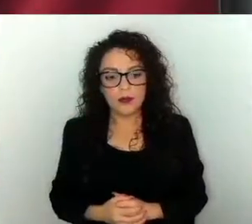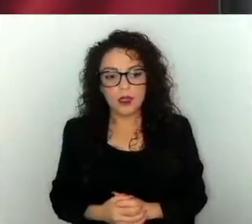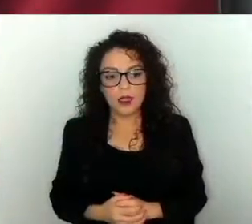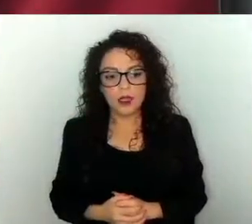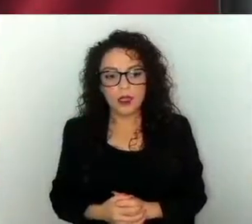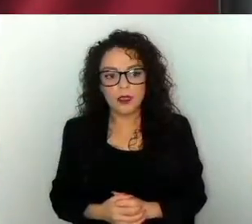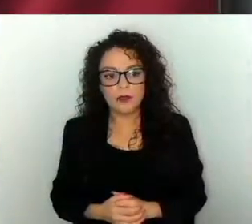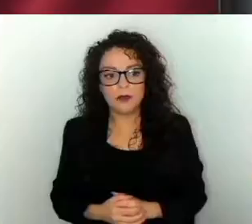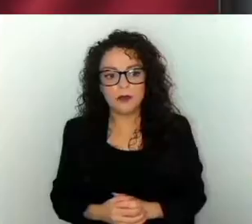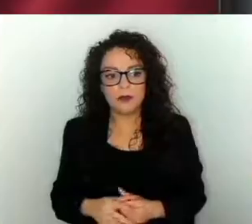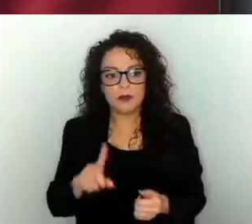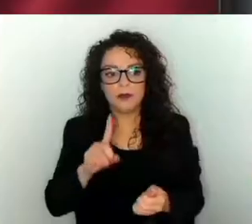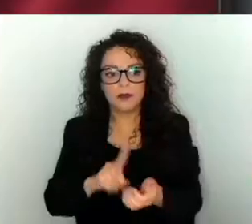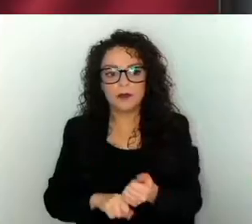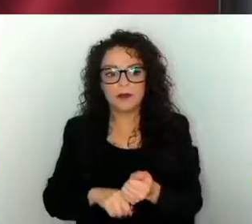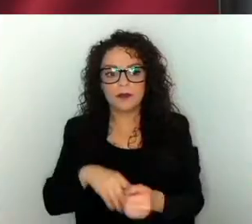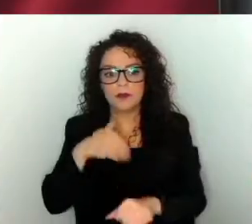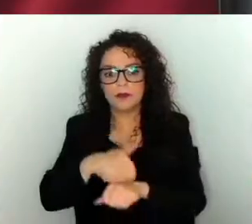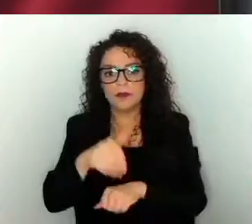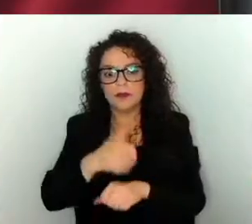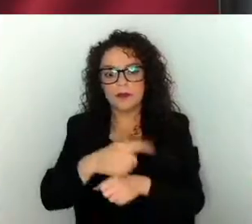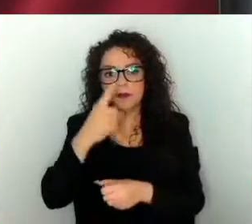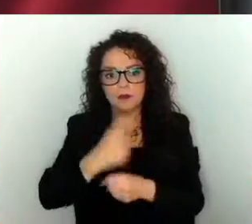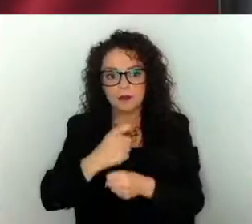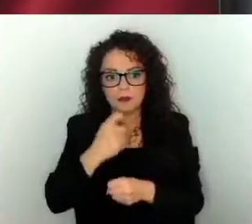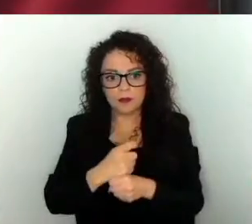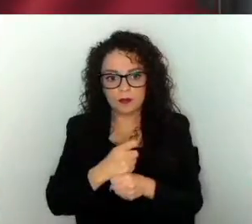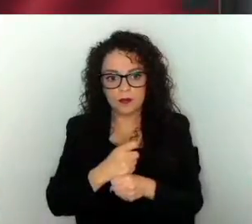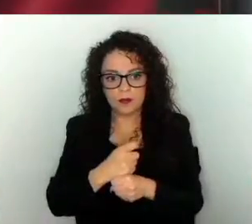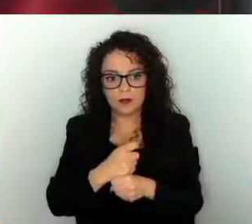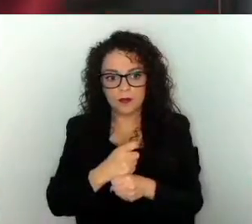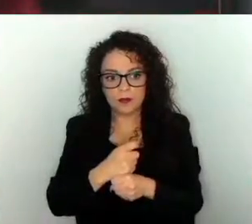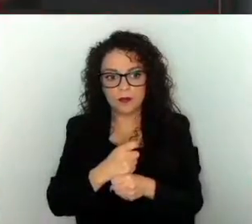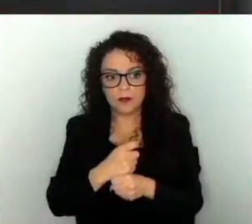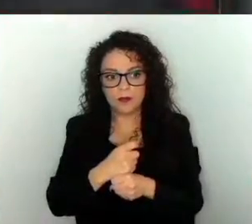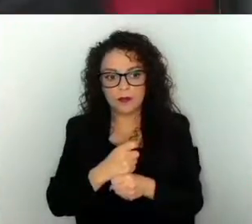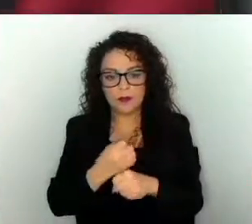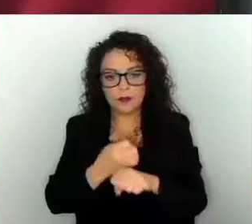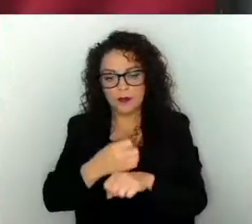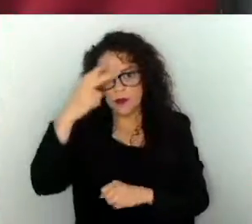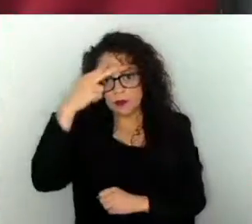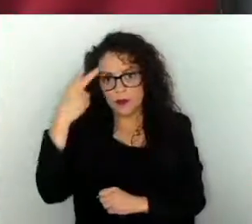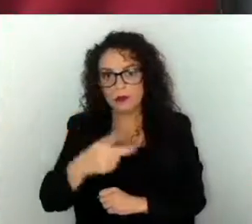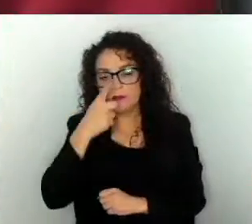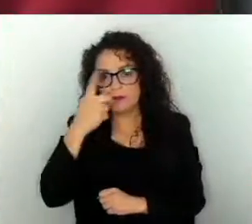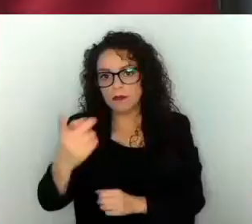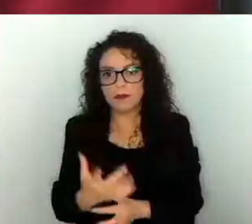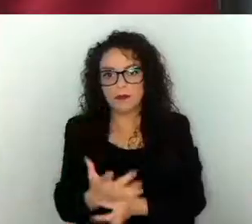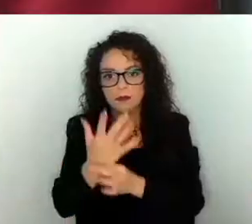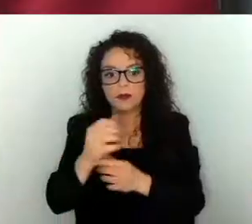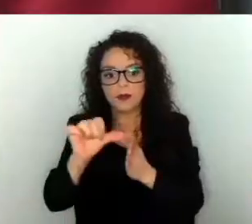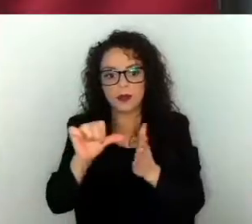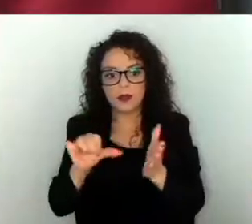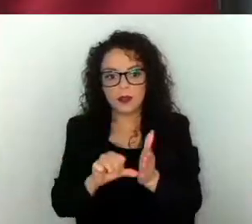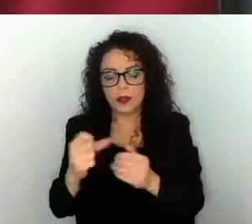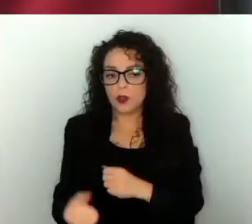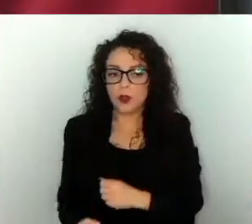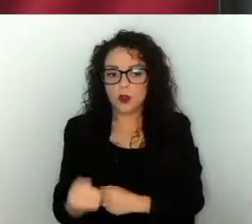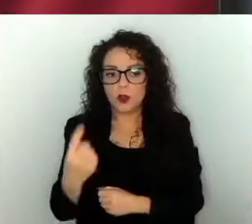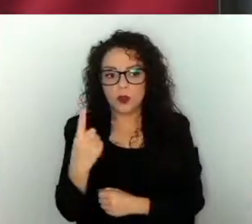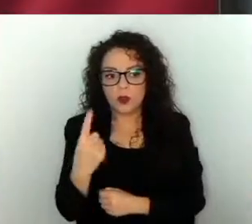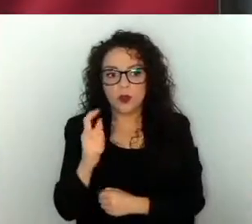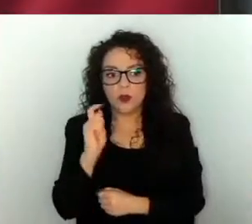Decreto número. La Honorable 61ª Legislatura del Estado de México decreta: artículo único, con fundamento